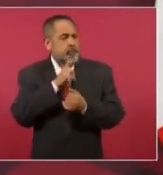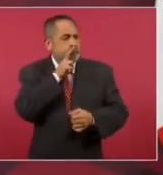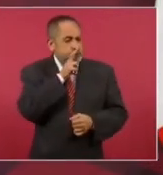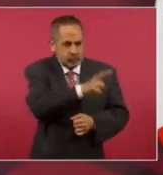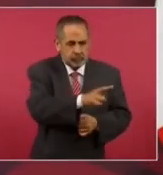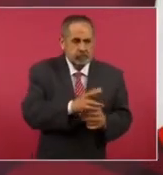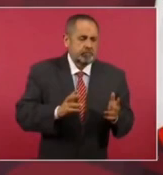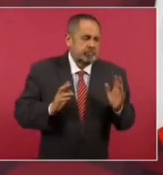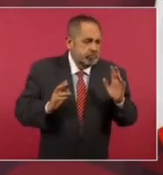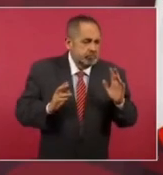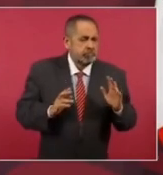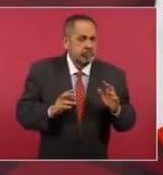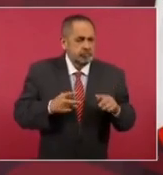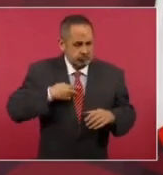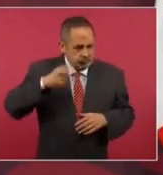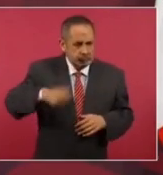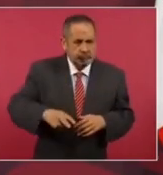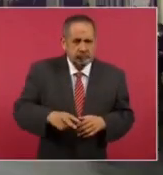sea.